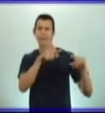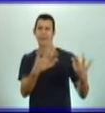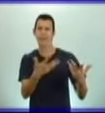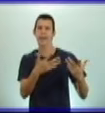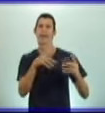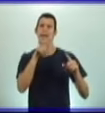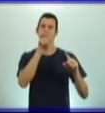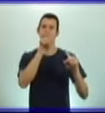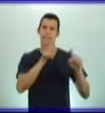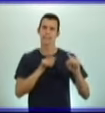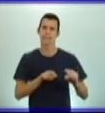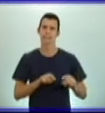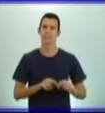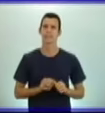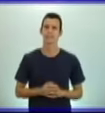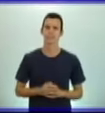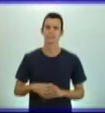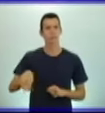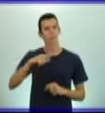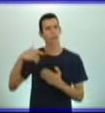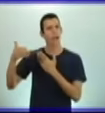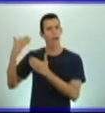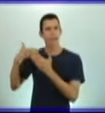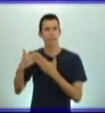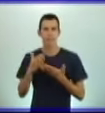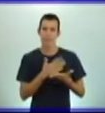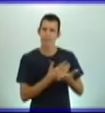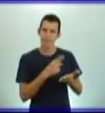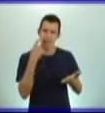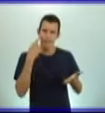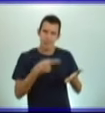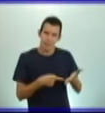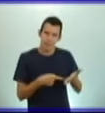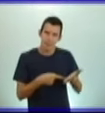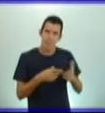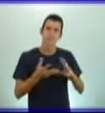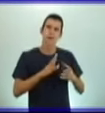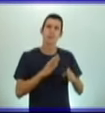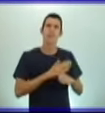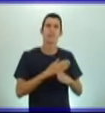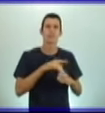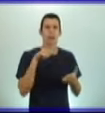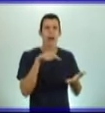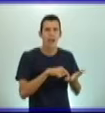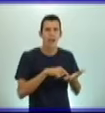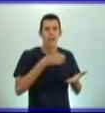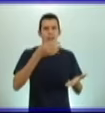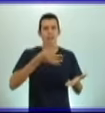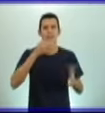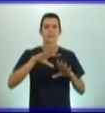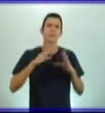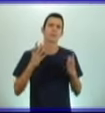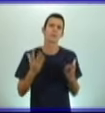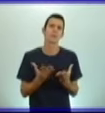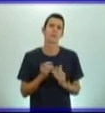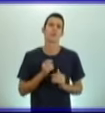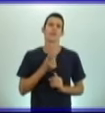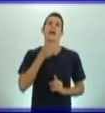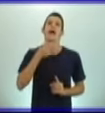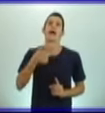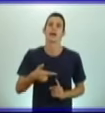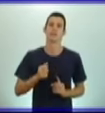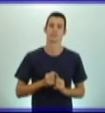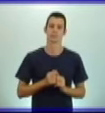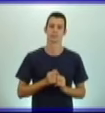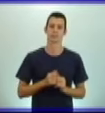otras funciones, lo han visto en el libro de texto, que pueden tomar la variable independiente puede tener otra letra,